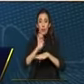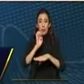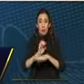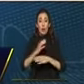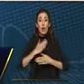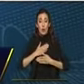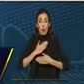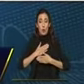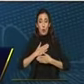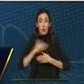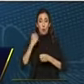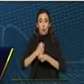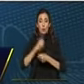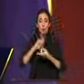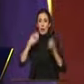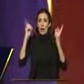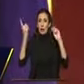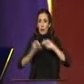periodo